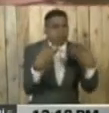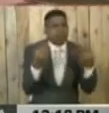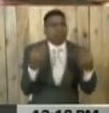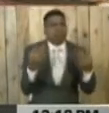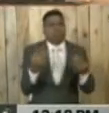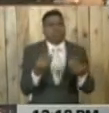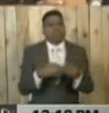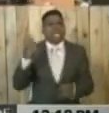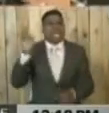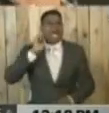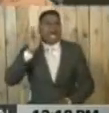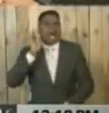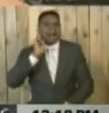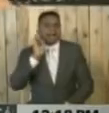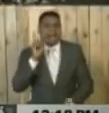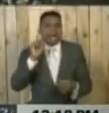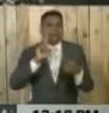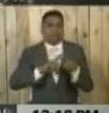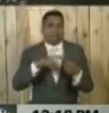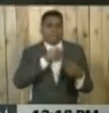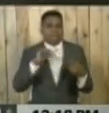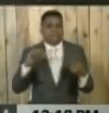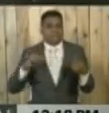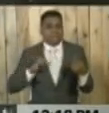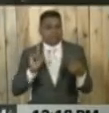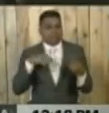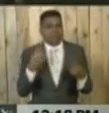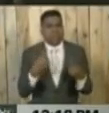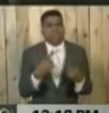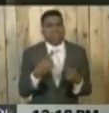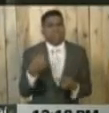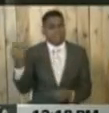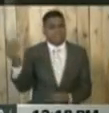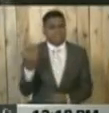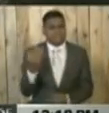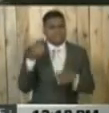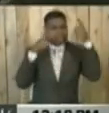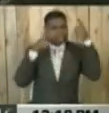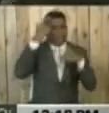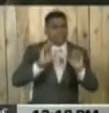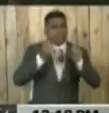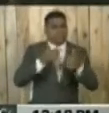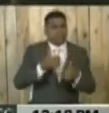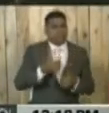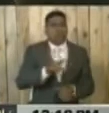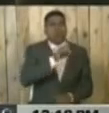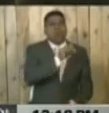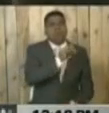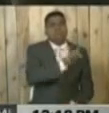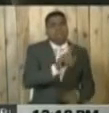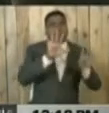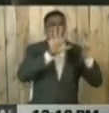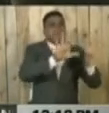de radiodifusión para la radiodifusión privada. Cuando Chávez llegó en el año 98, había 250